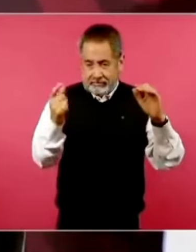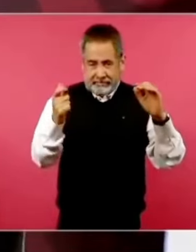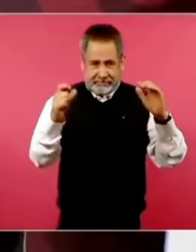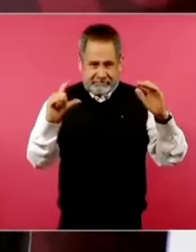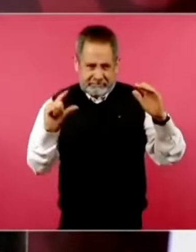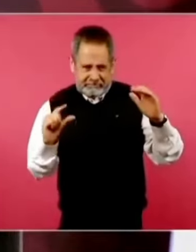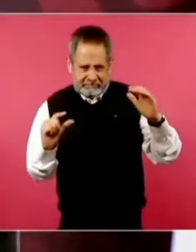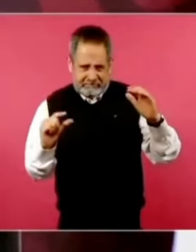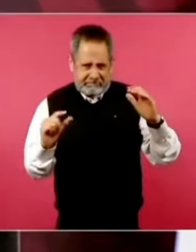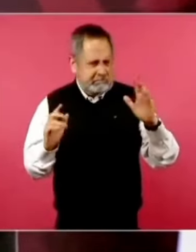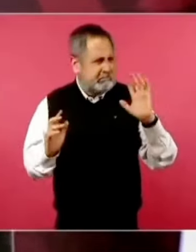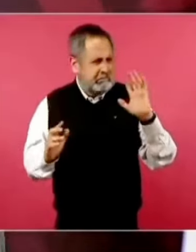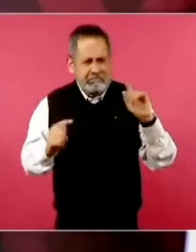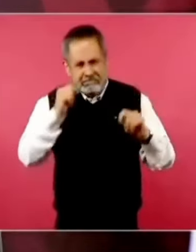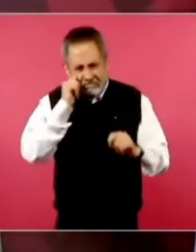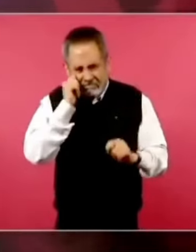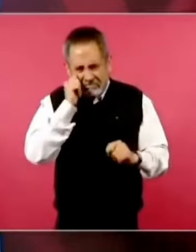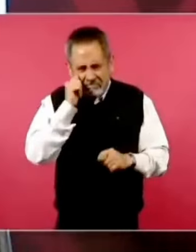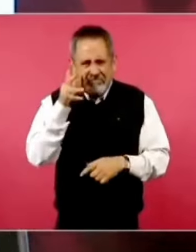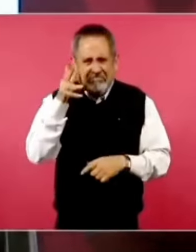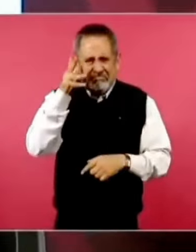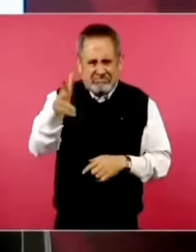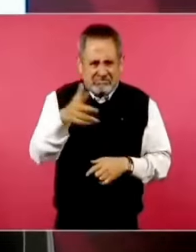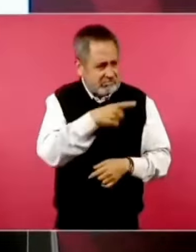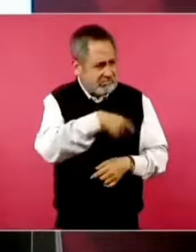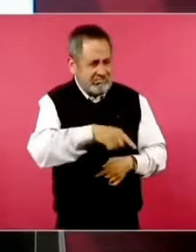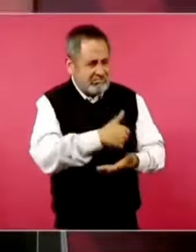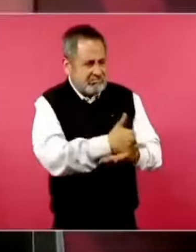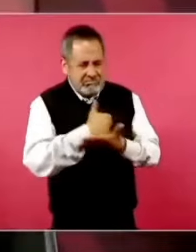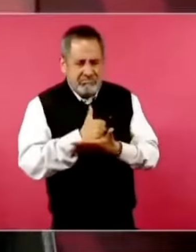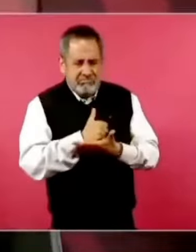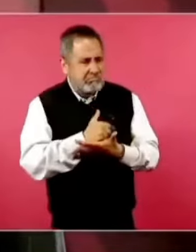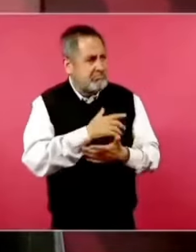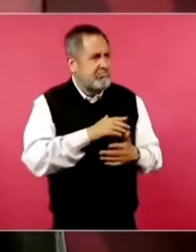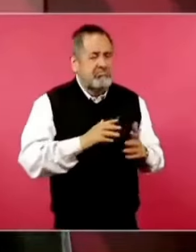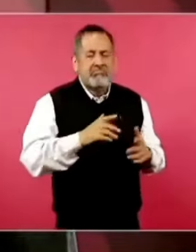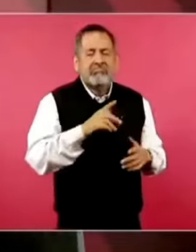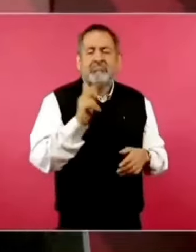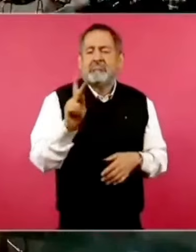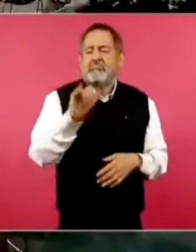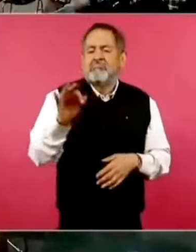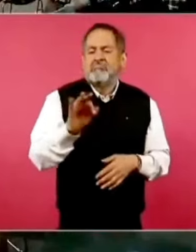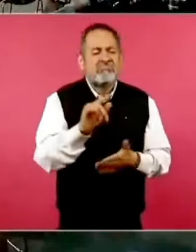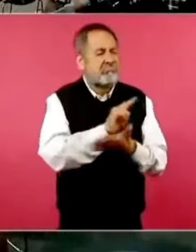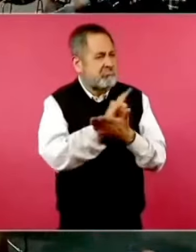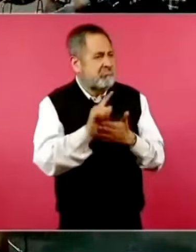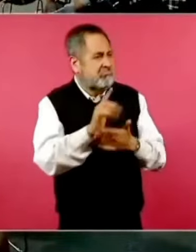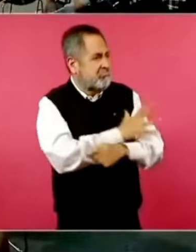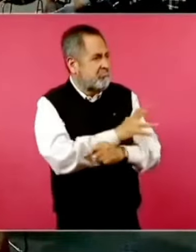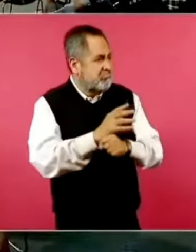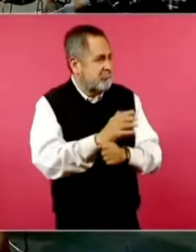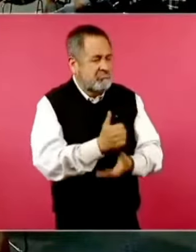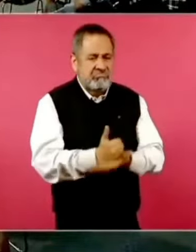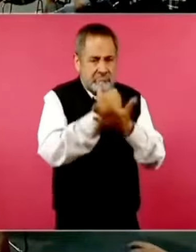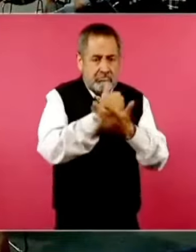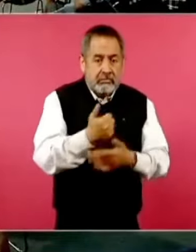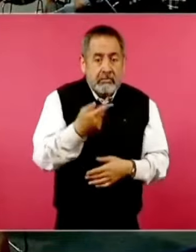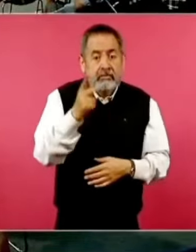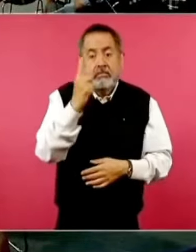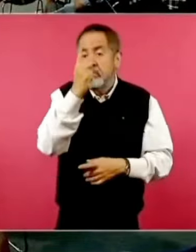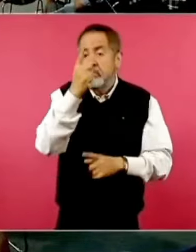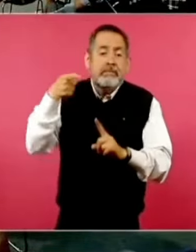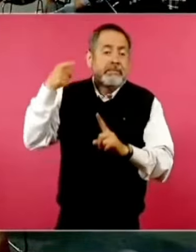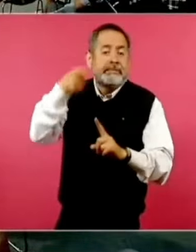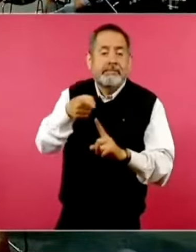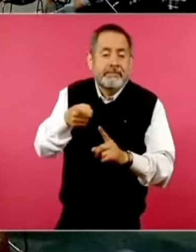al mediano, a largo plazo, eso nos va a ayudar a todos. Pero además está de por medio la justicia.